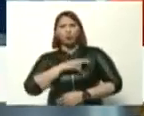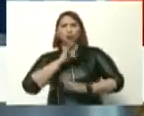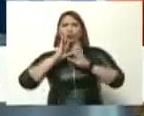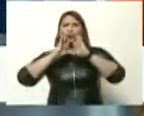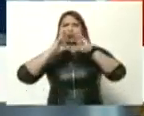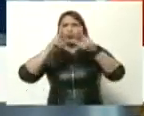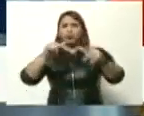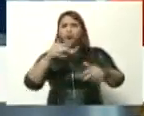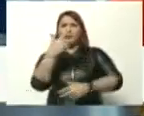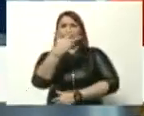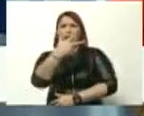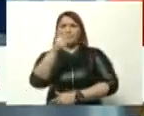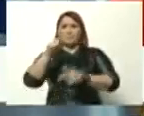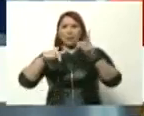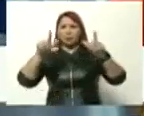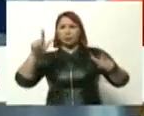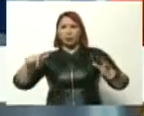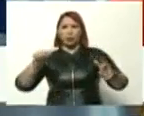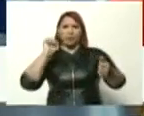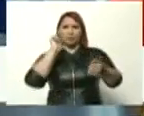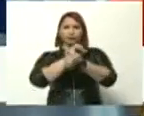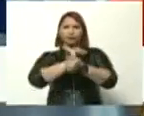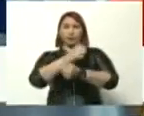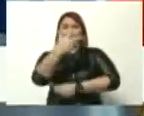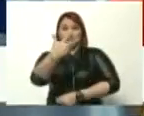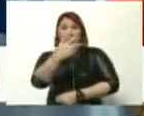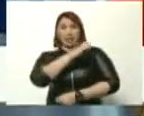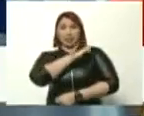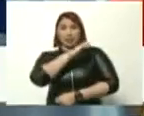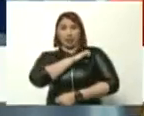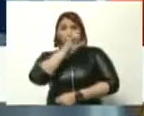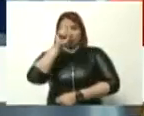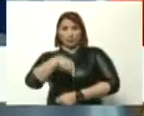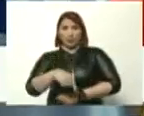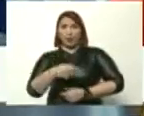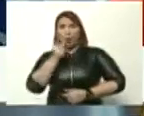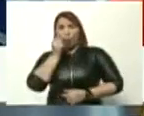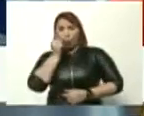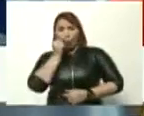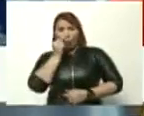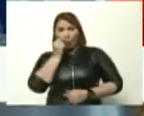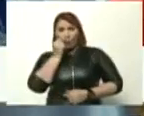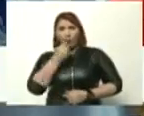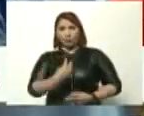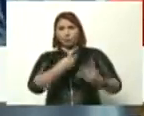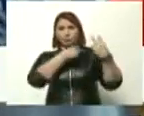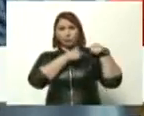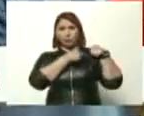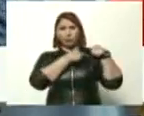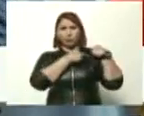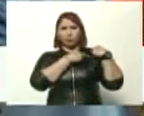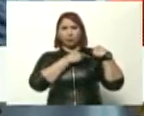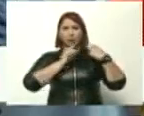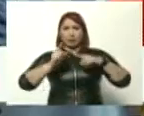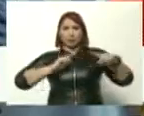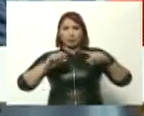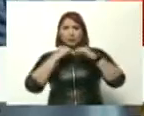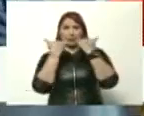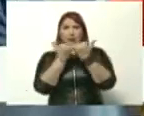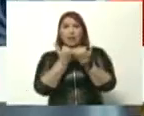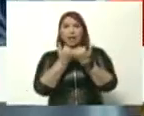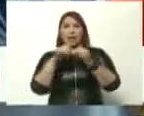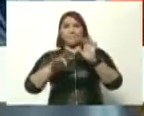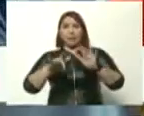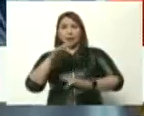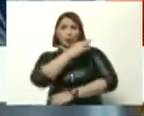sujetos. El 3 de enero, el ciudadano Ángel Franco, que se desempeñaba como encargado de la sala de máquinas de este hospital,